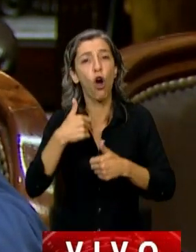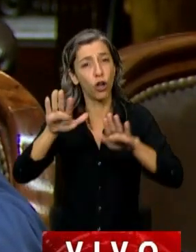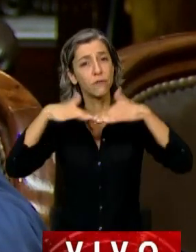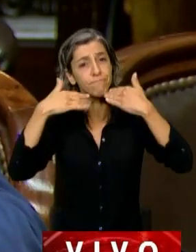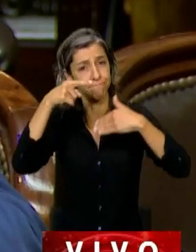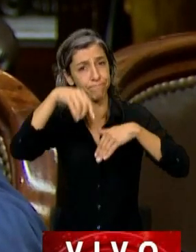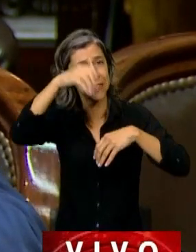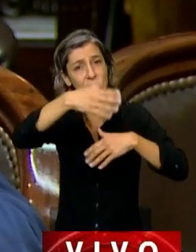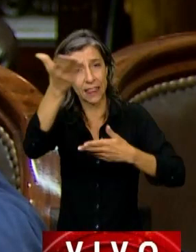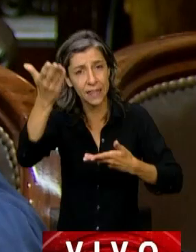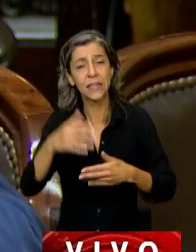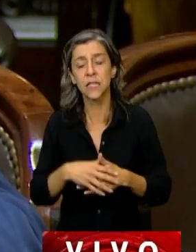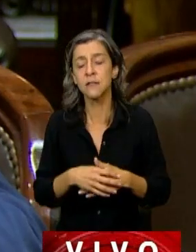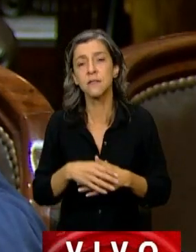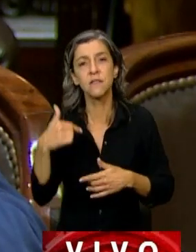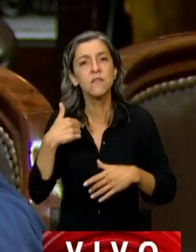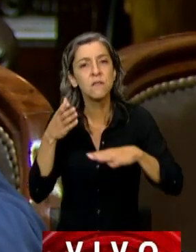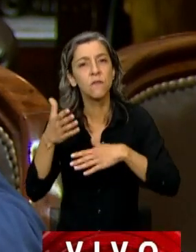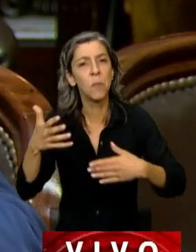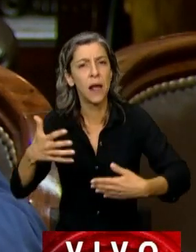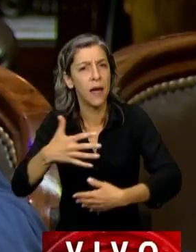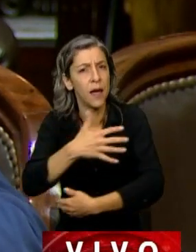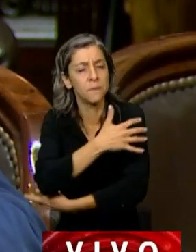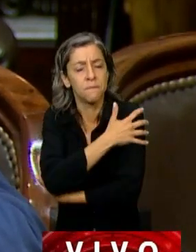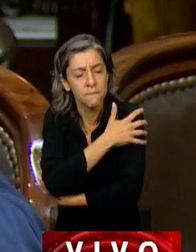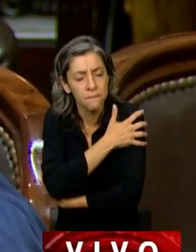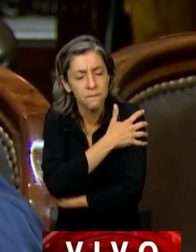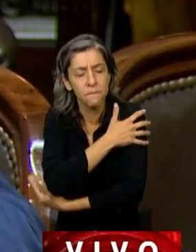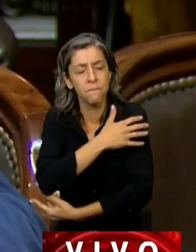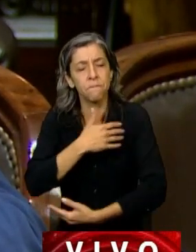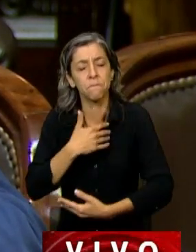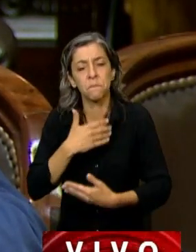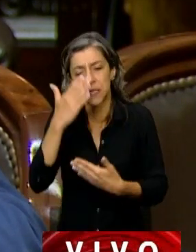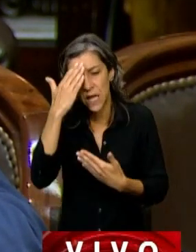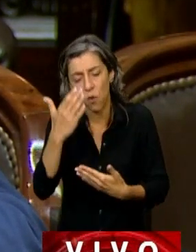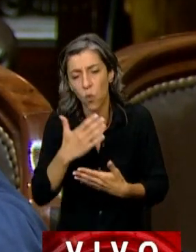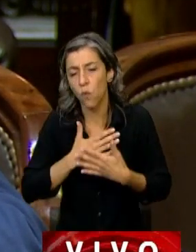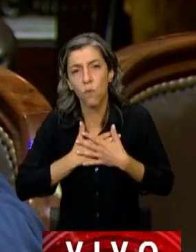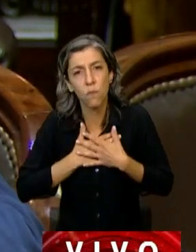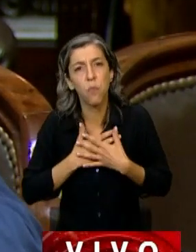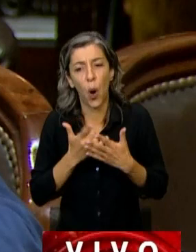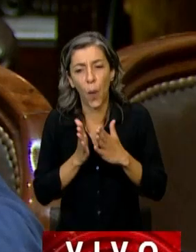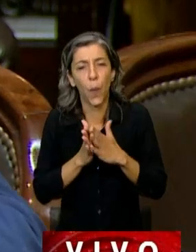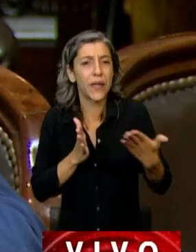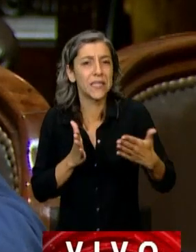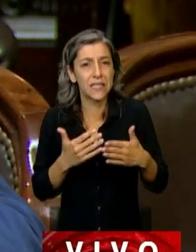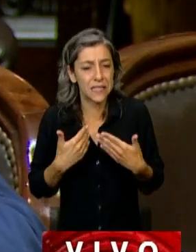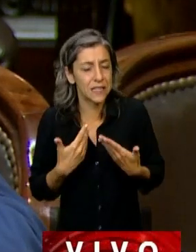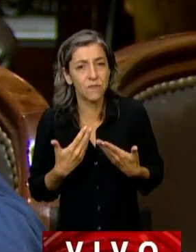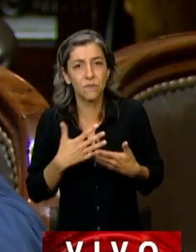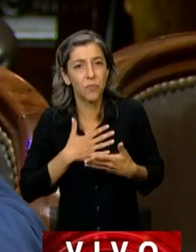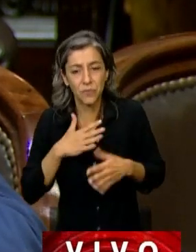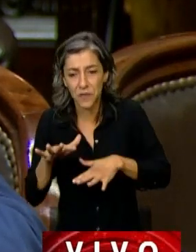recinto, simplemente para abrazarlos, para saludarlos como vecinos de la localidad en un momento tan